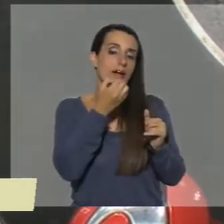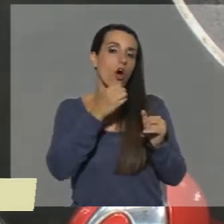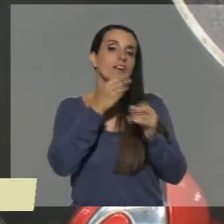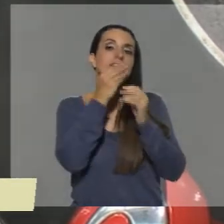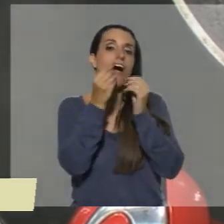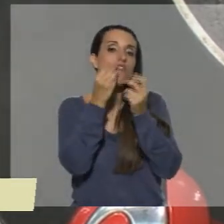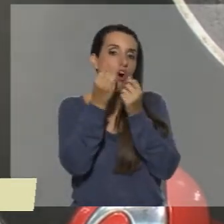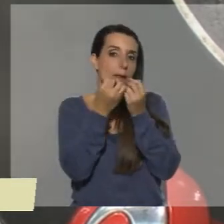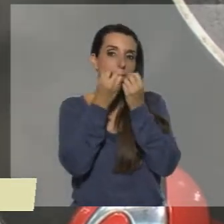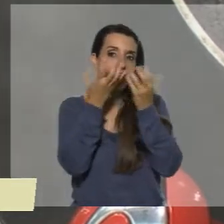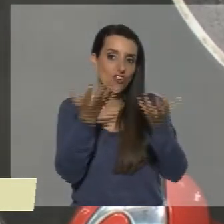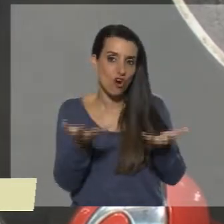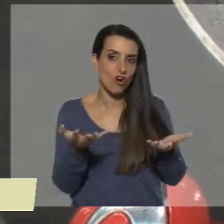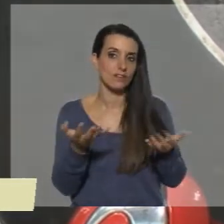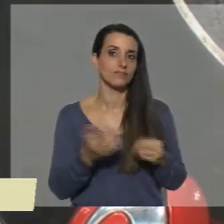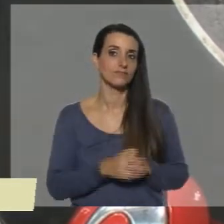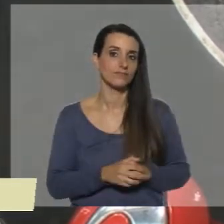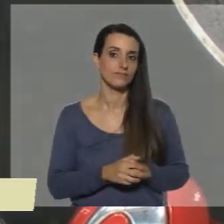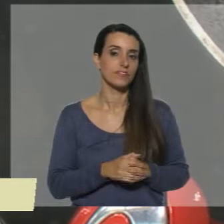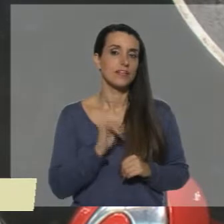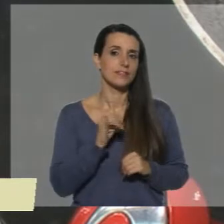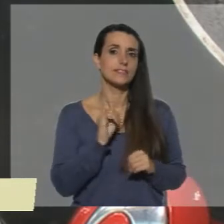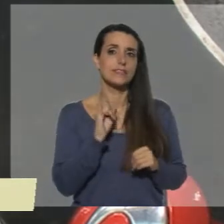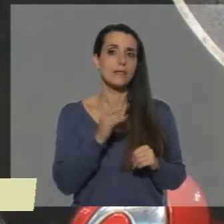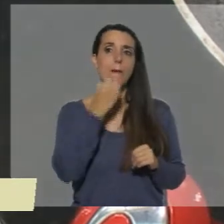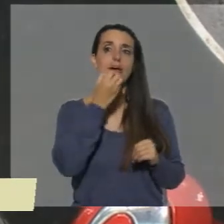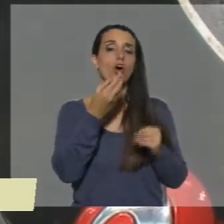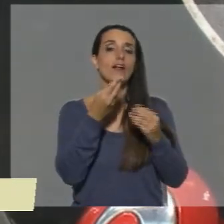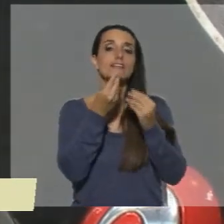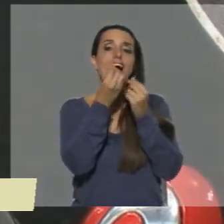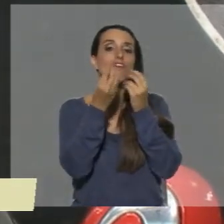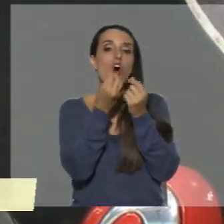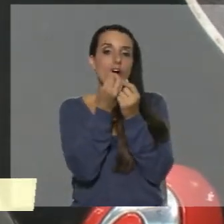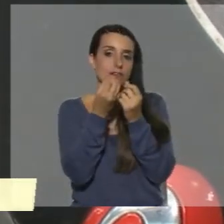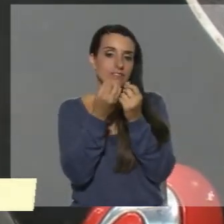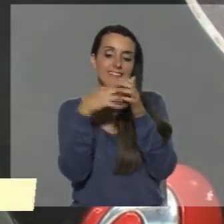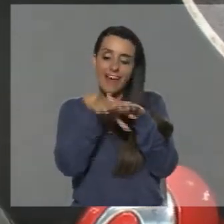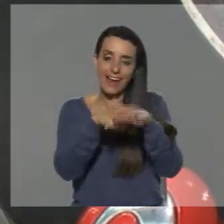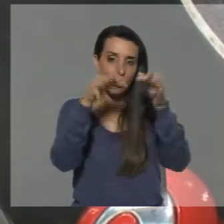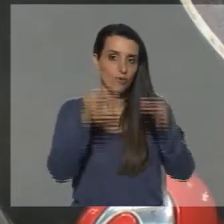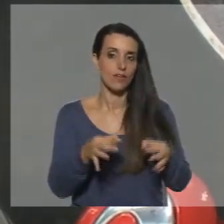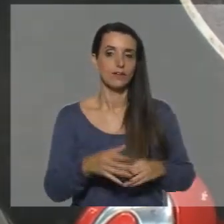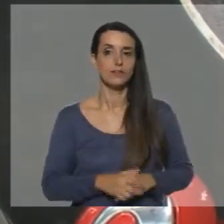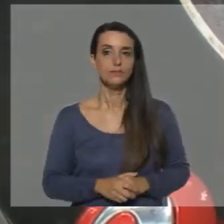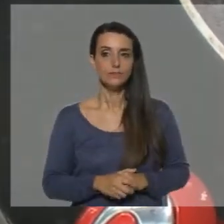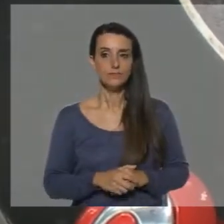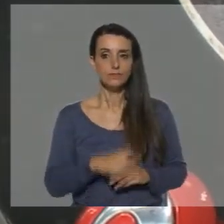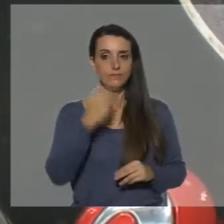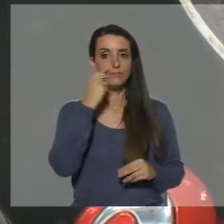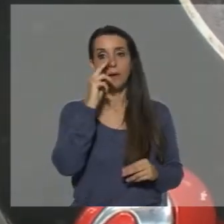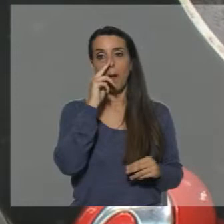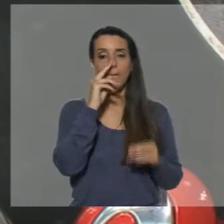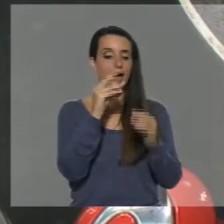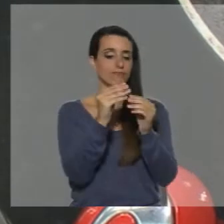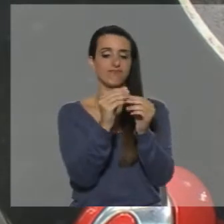Te queda todo como más armadito, exacto. más compactito, decís a mí. Sí, te quedan más integrados los sabores, más claro. que nada. ¿No? Vieron que el pan ya se va deshaciendo